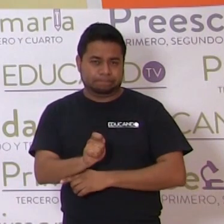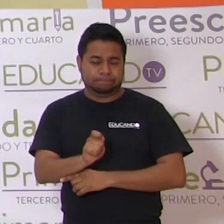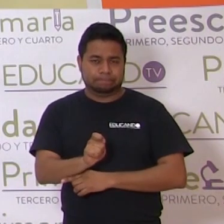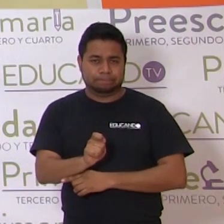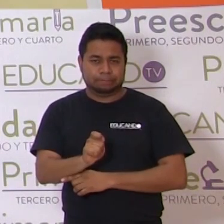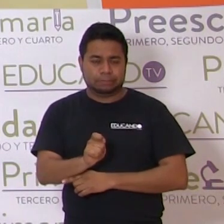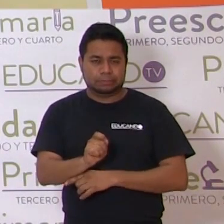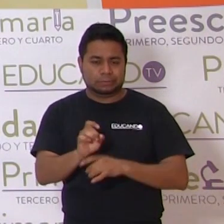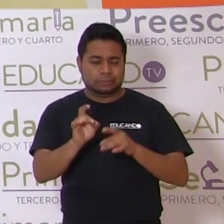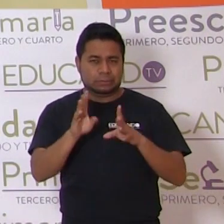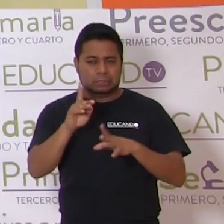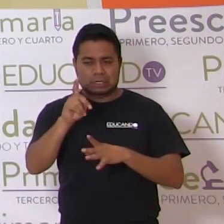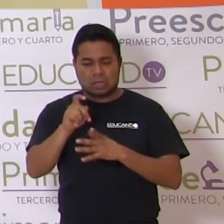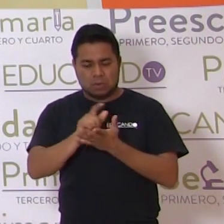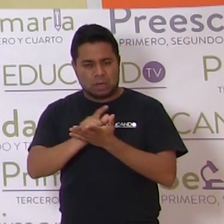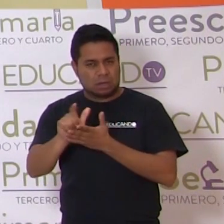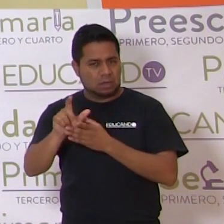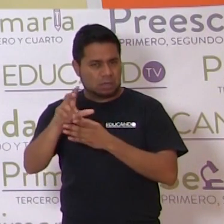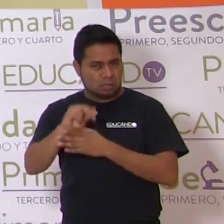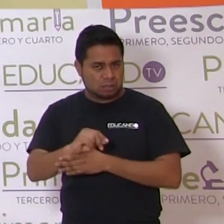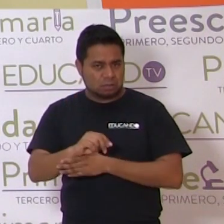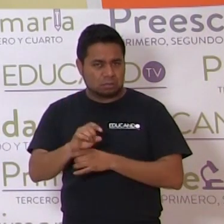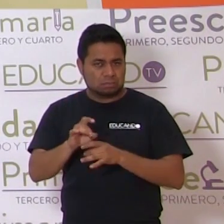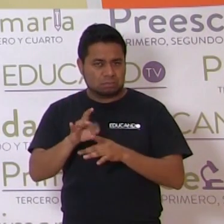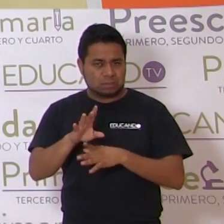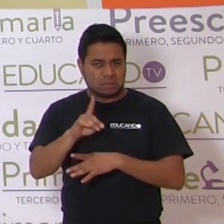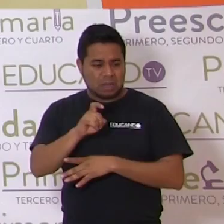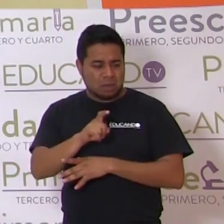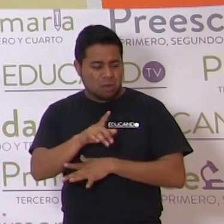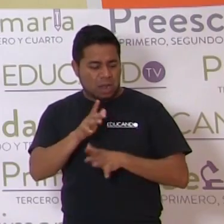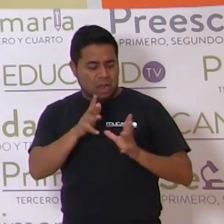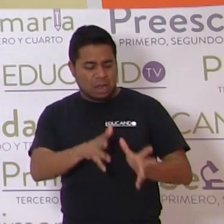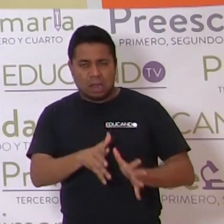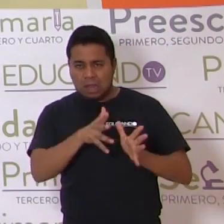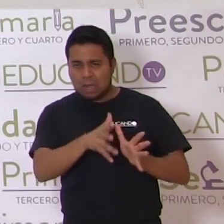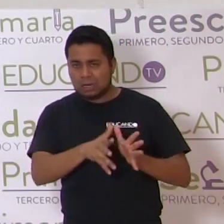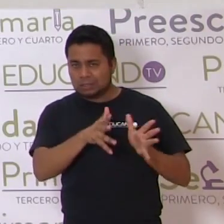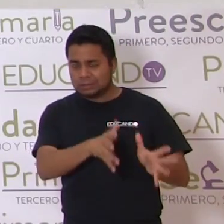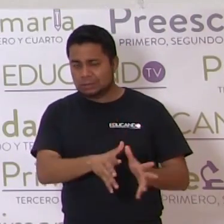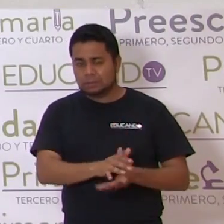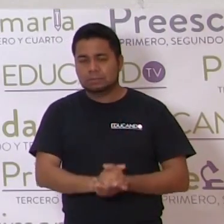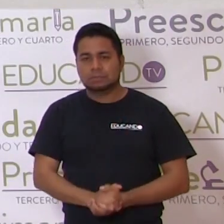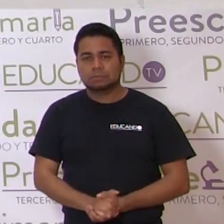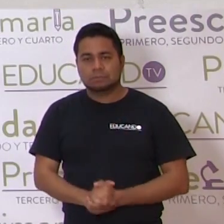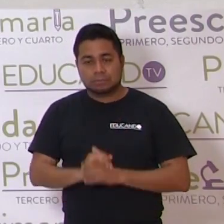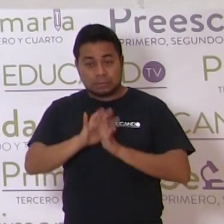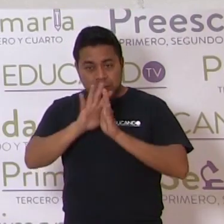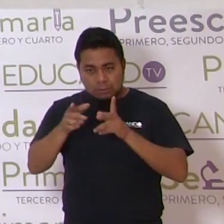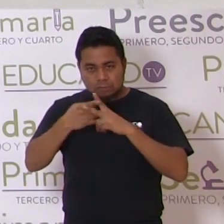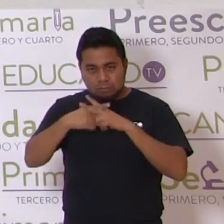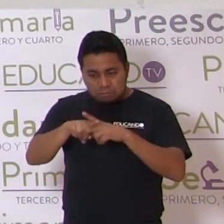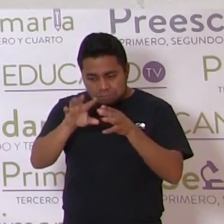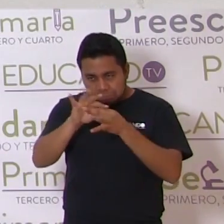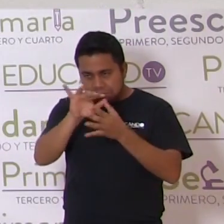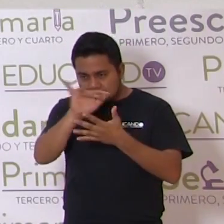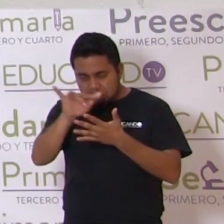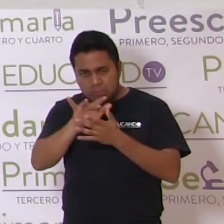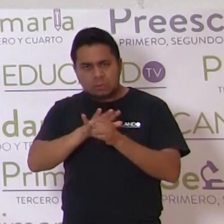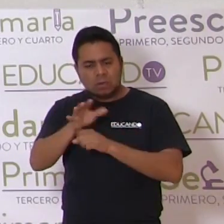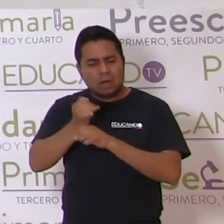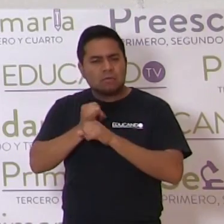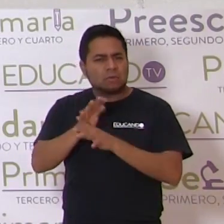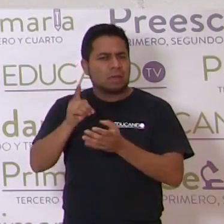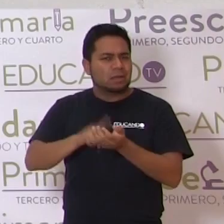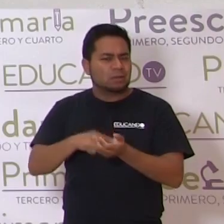se purificaría y permanecería en un mismo sitio. Muy bien, leímos la introducción. ¿Qué información se presenta